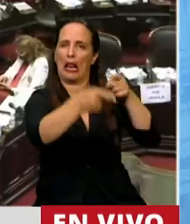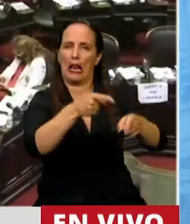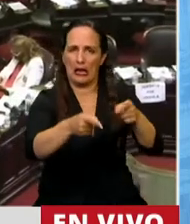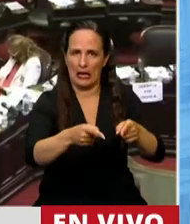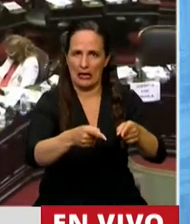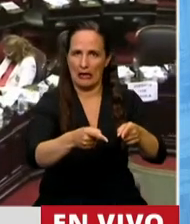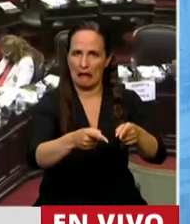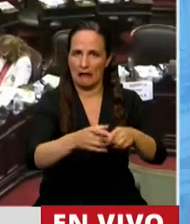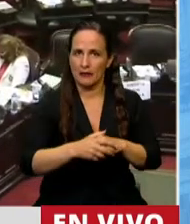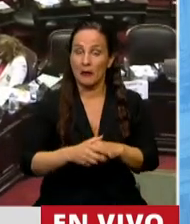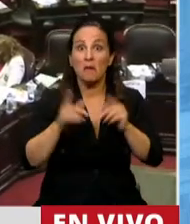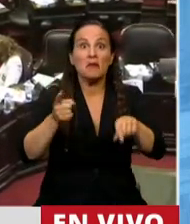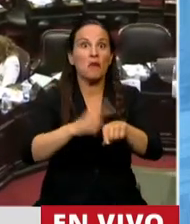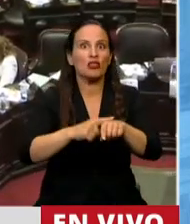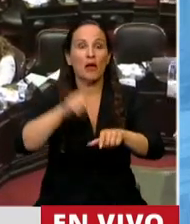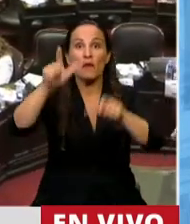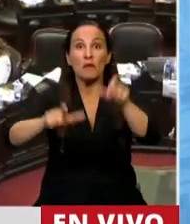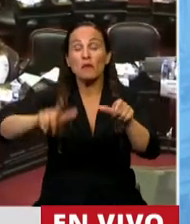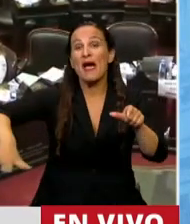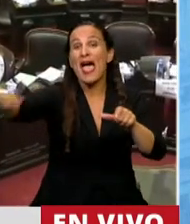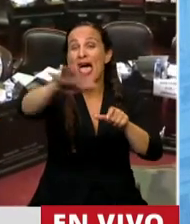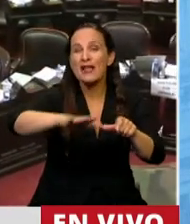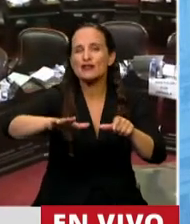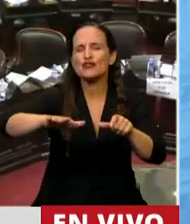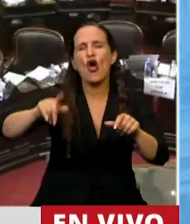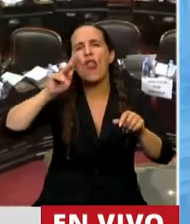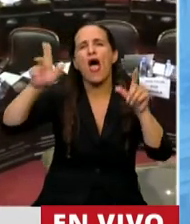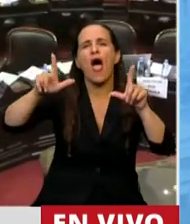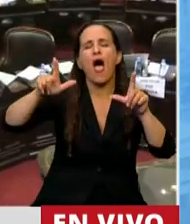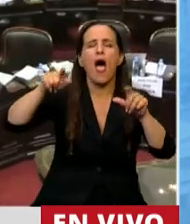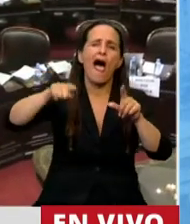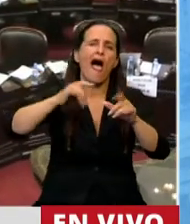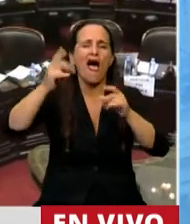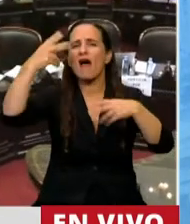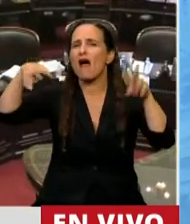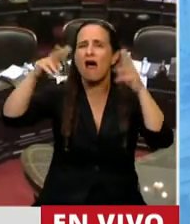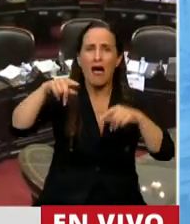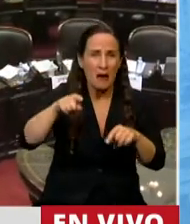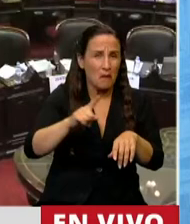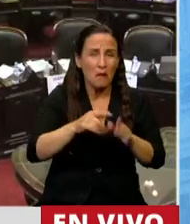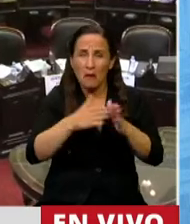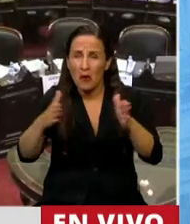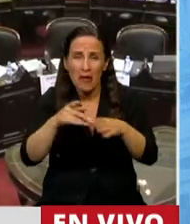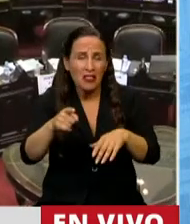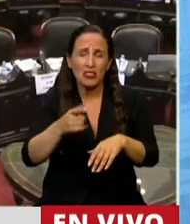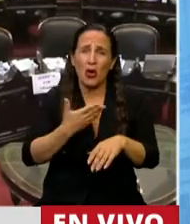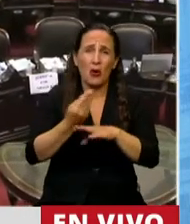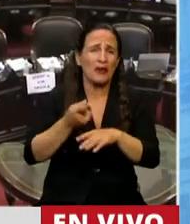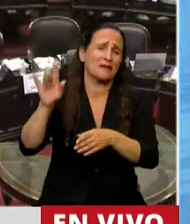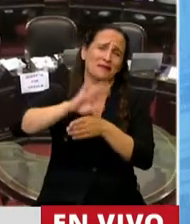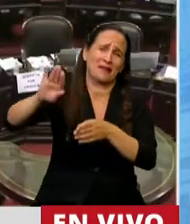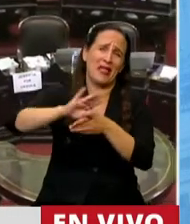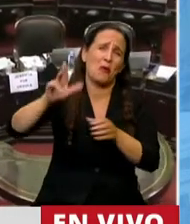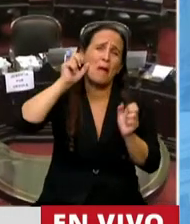al mismo tiempo, claro, distraer a la opinión pública, a todos los argentinos, mientras nos endeudaban peor que Videla y